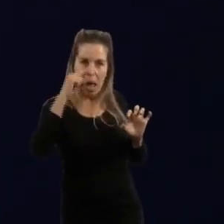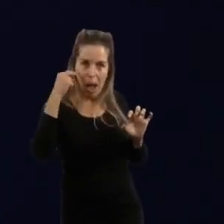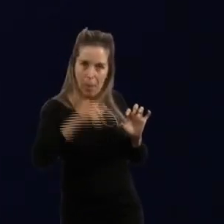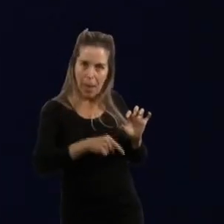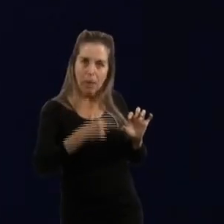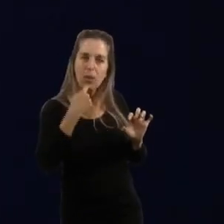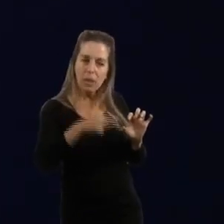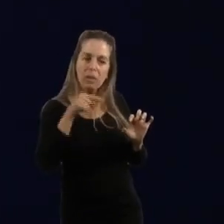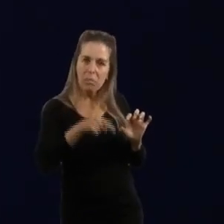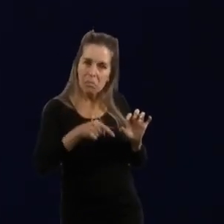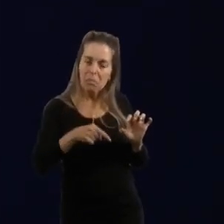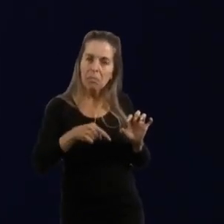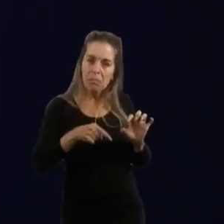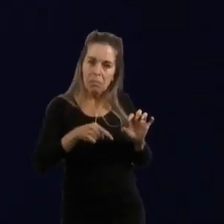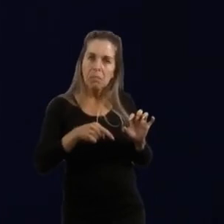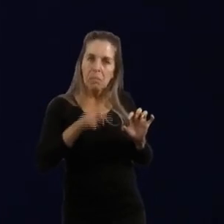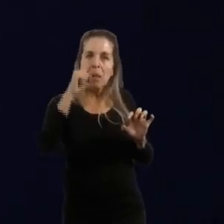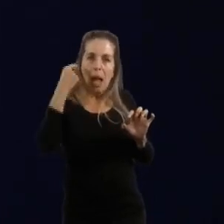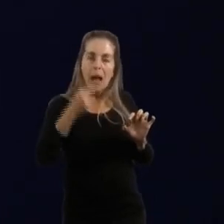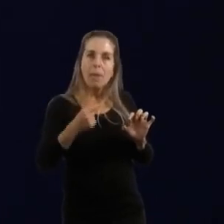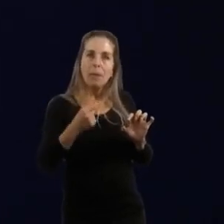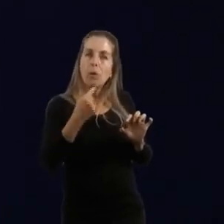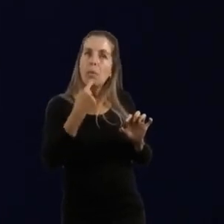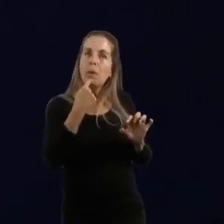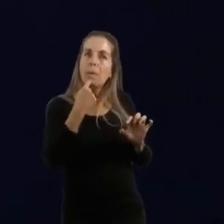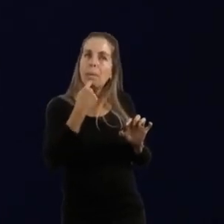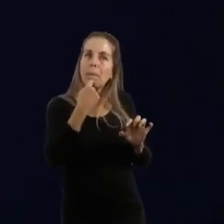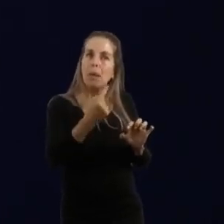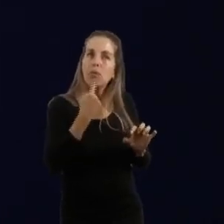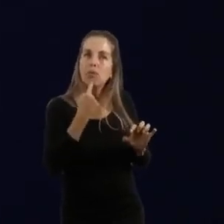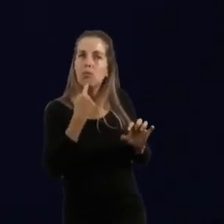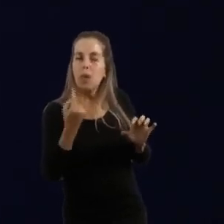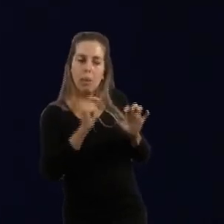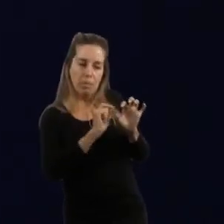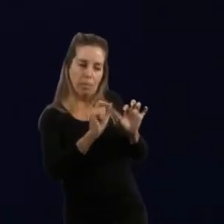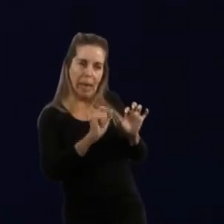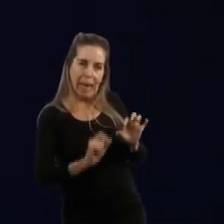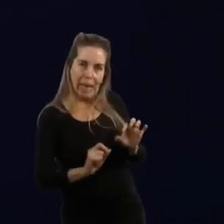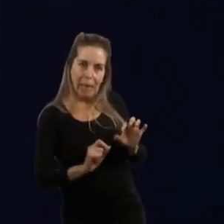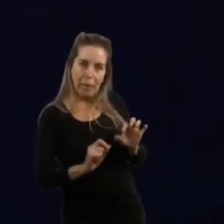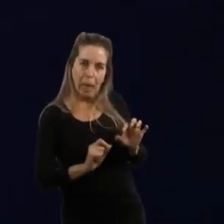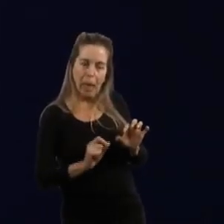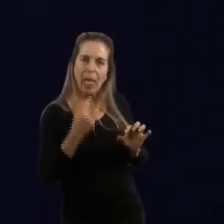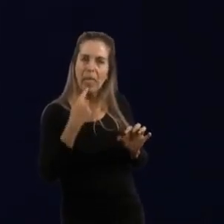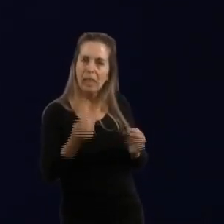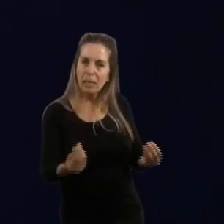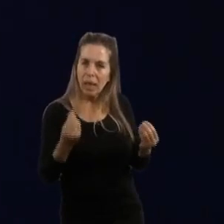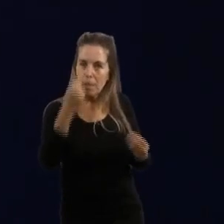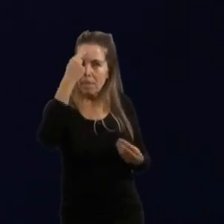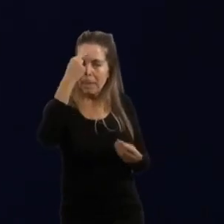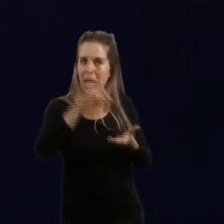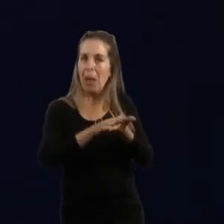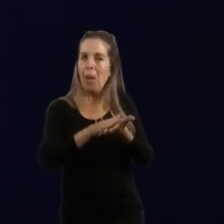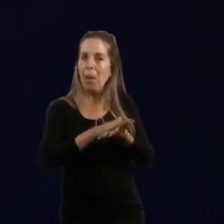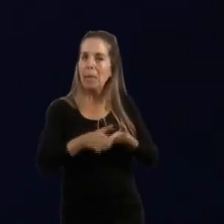él entiende que, o hace la pregunta, textualmente pone, el texto del acta habla de reconstruir las bases de la Argentina,